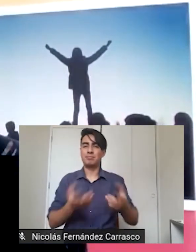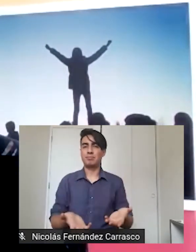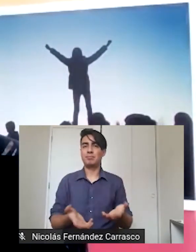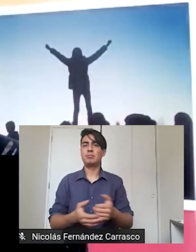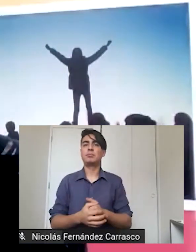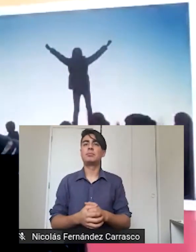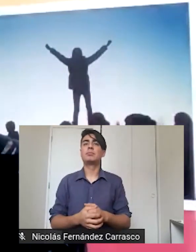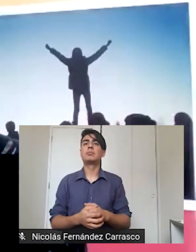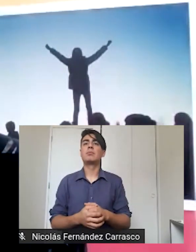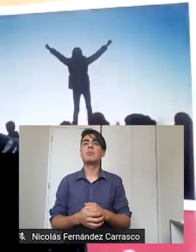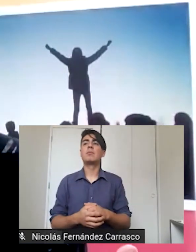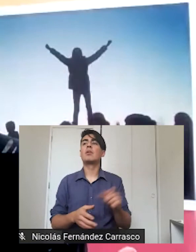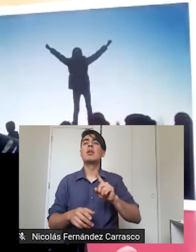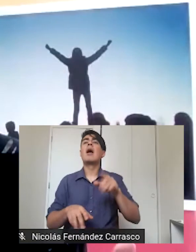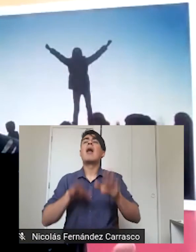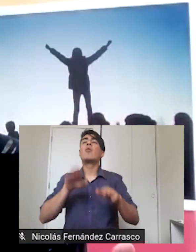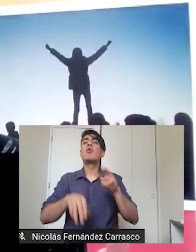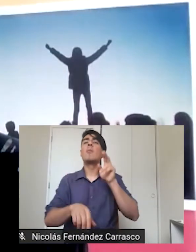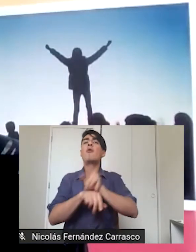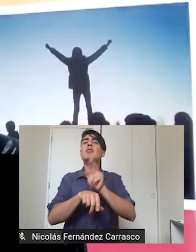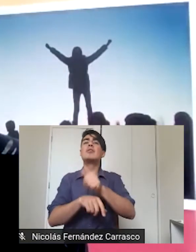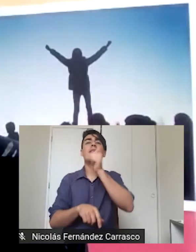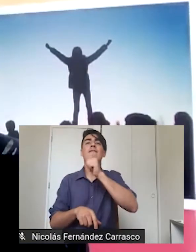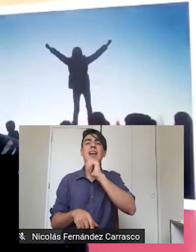de enseñanza. De hecho,